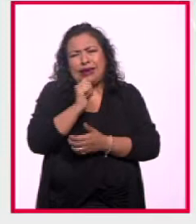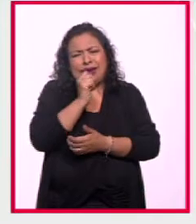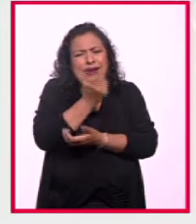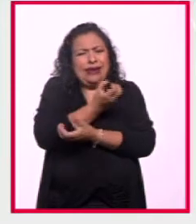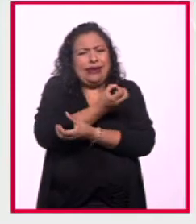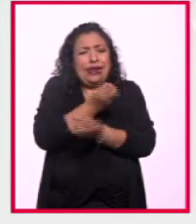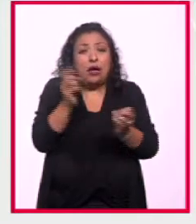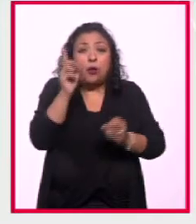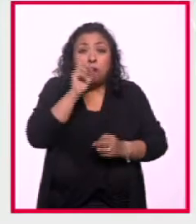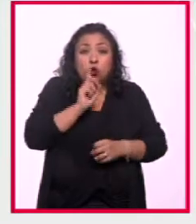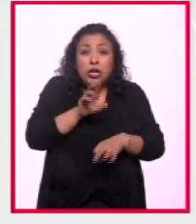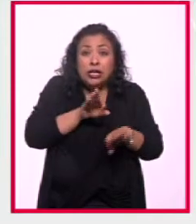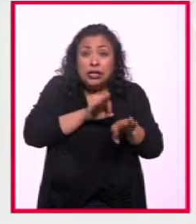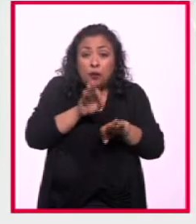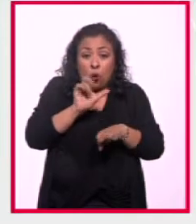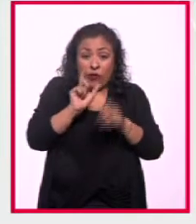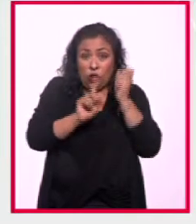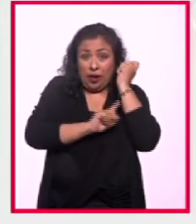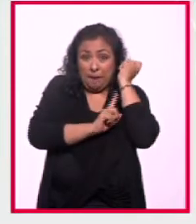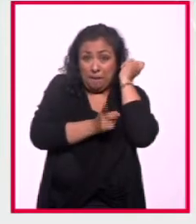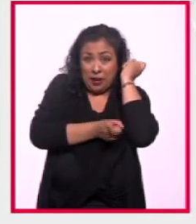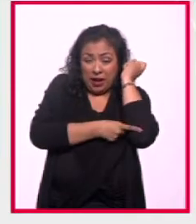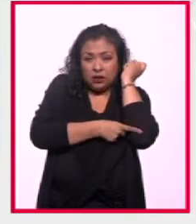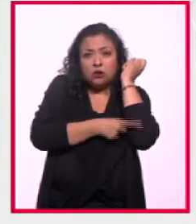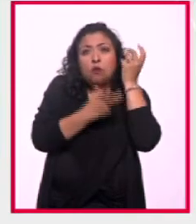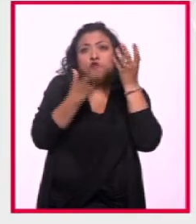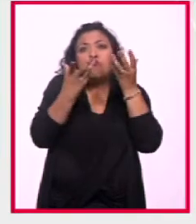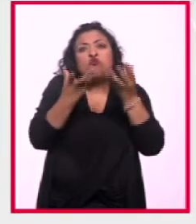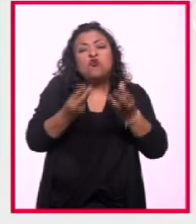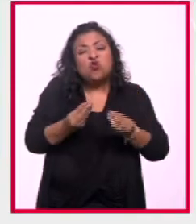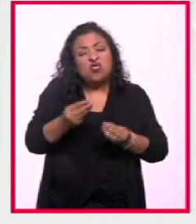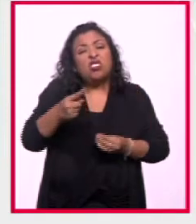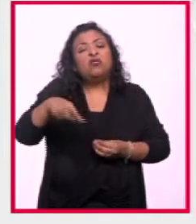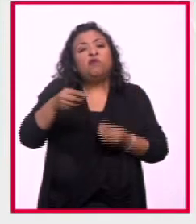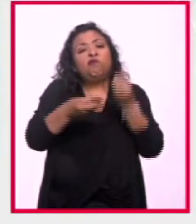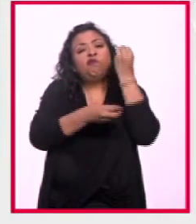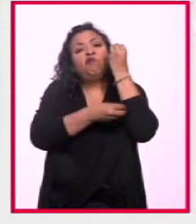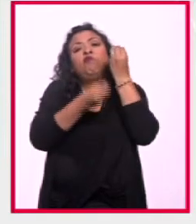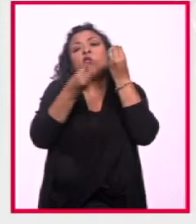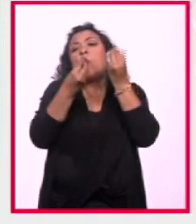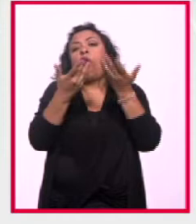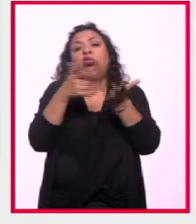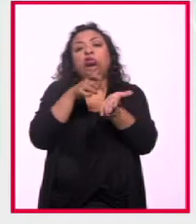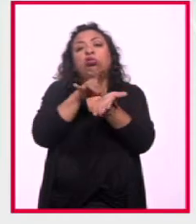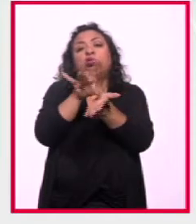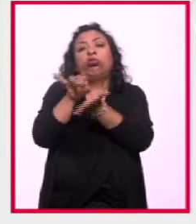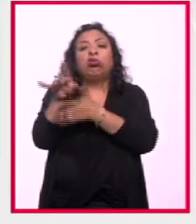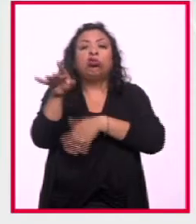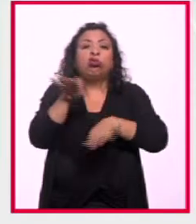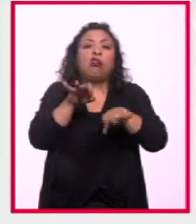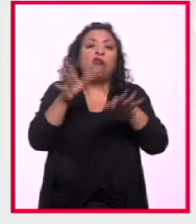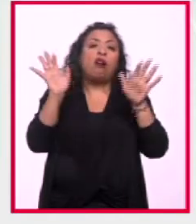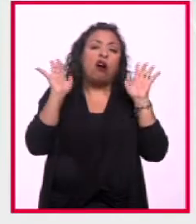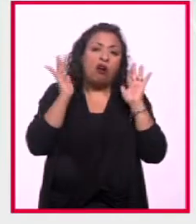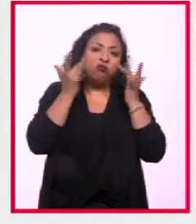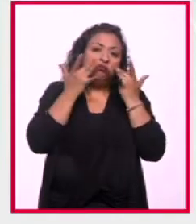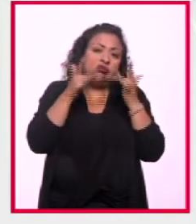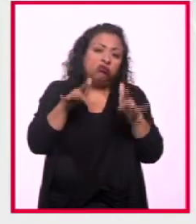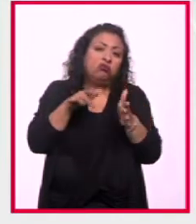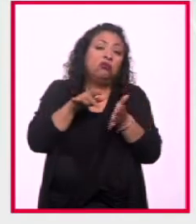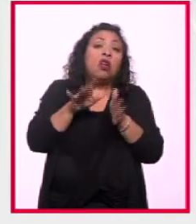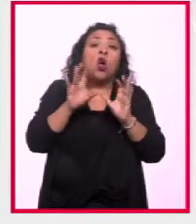las mujeres que trabajaban cuando se embarazaban muchas de ellas de ellas perdían su trabajo y no tenían